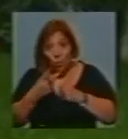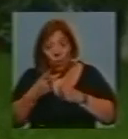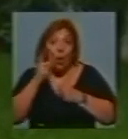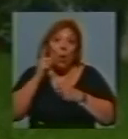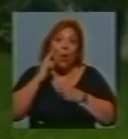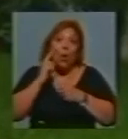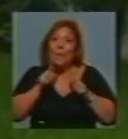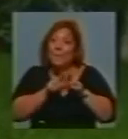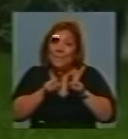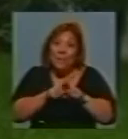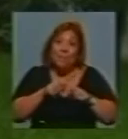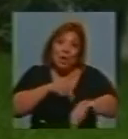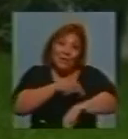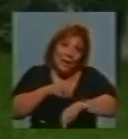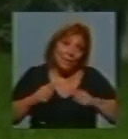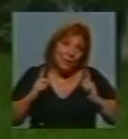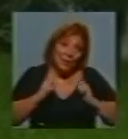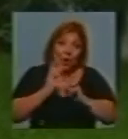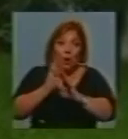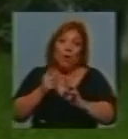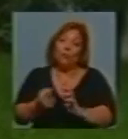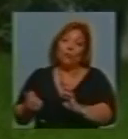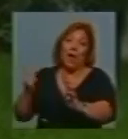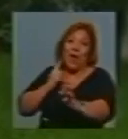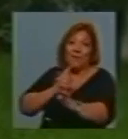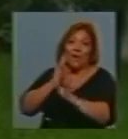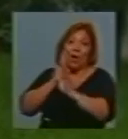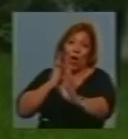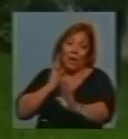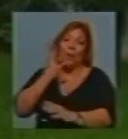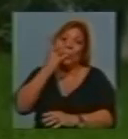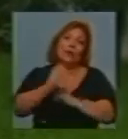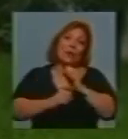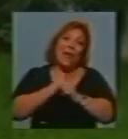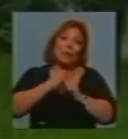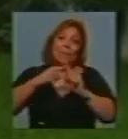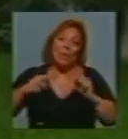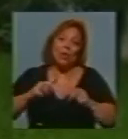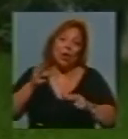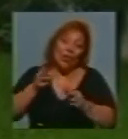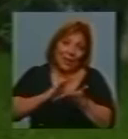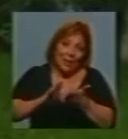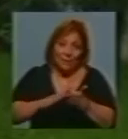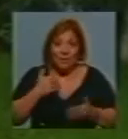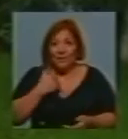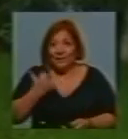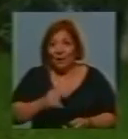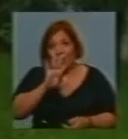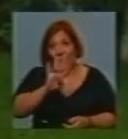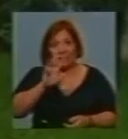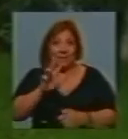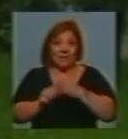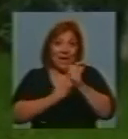hacer la misma cola, o sea, que era empezar de nuevo, eran 4 años y medio de nuevo. Yo tengo 43 años, o sea,